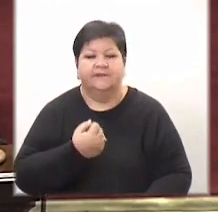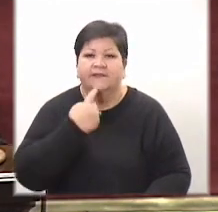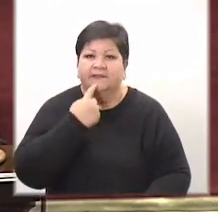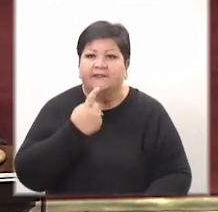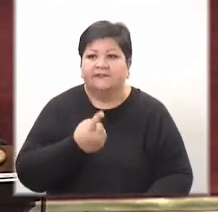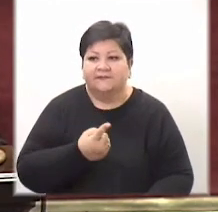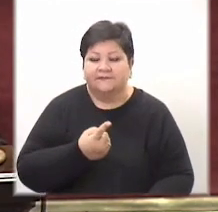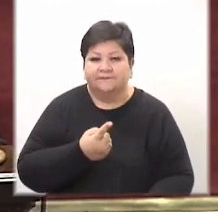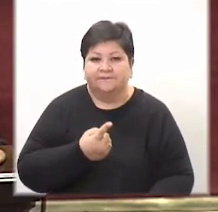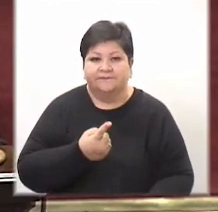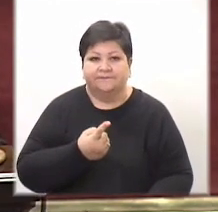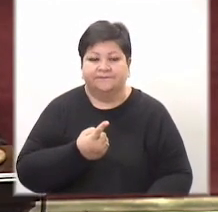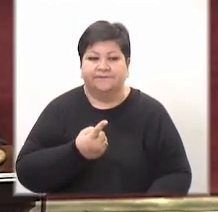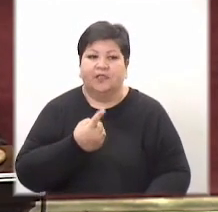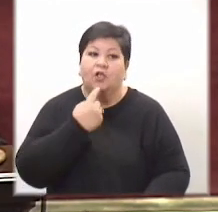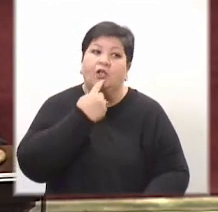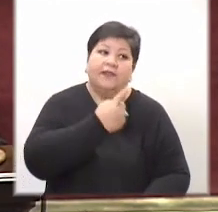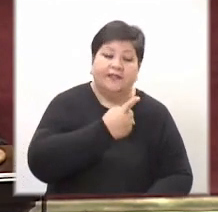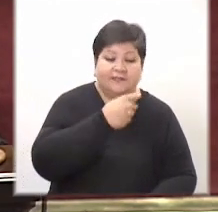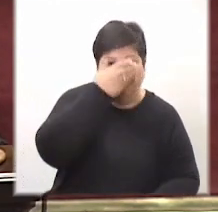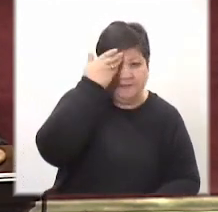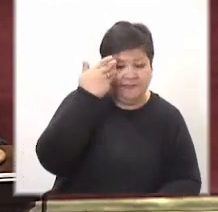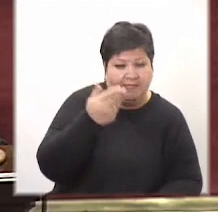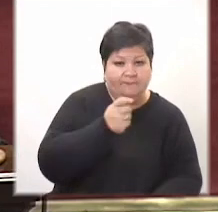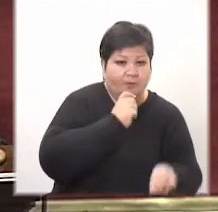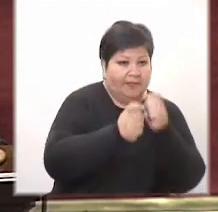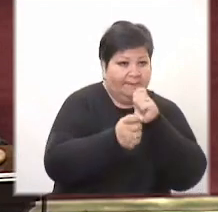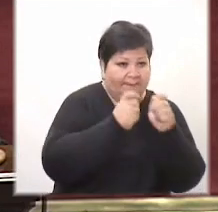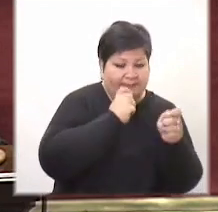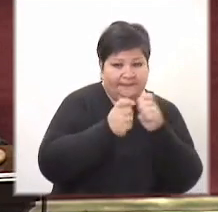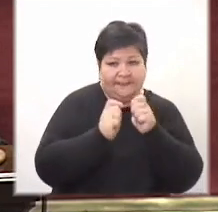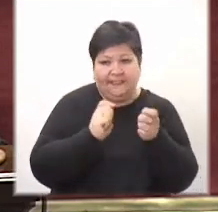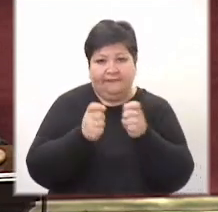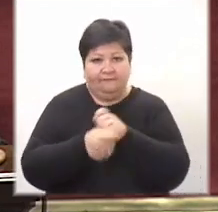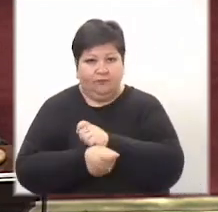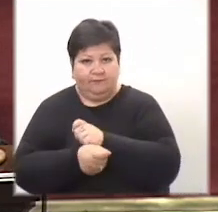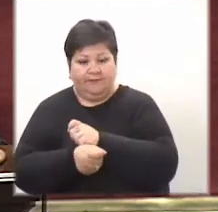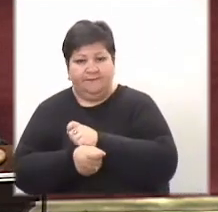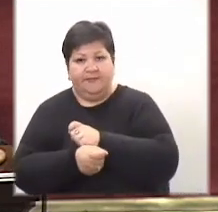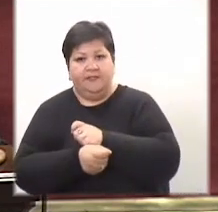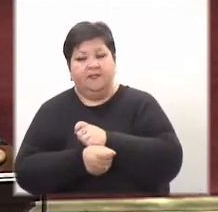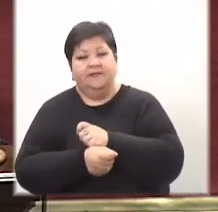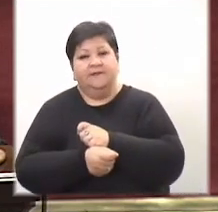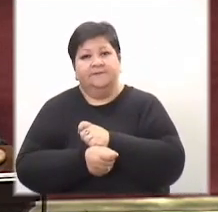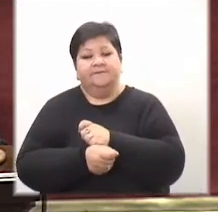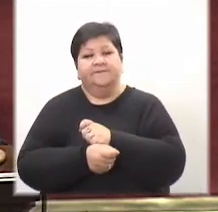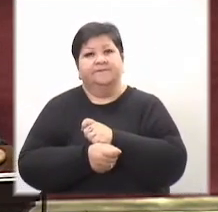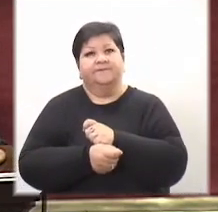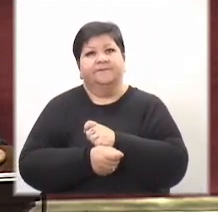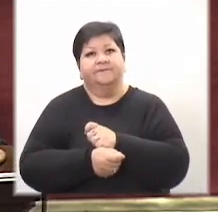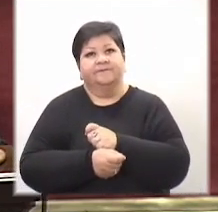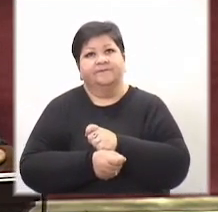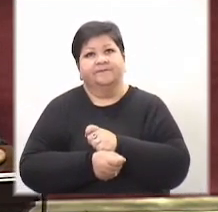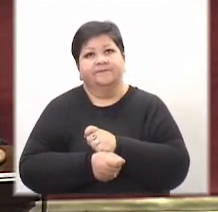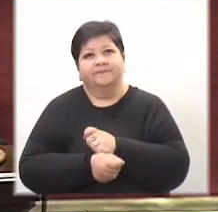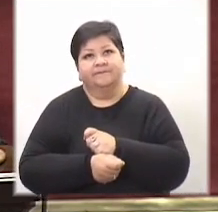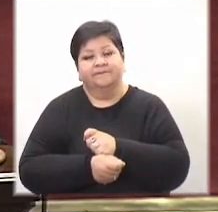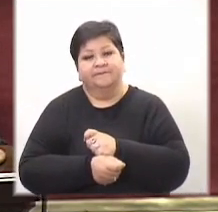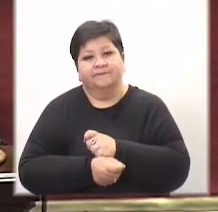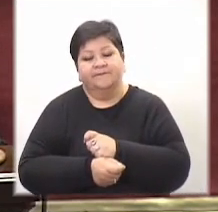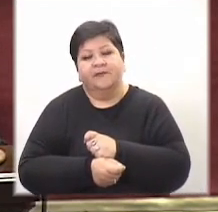que contrario a lo dicho por el Frente Amplio en los medios de prensa de la reforma, ha sido presidida por